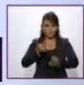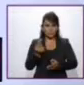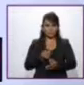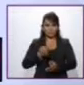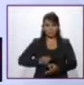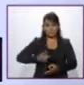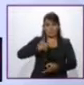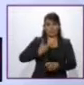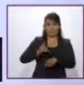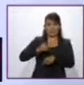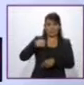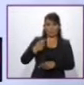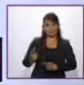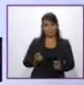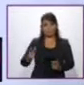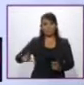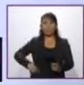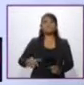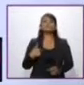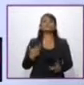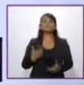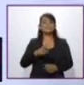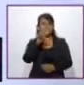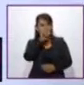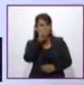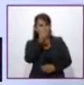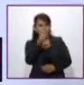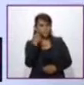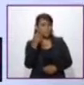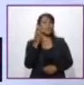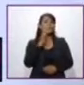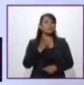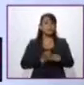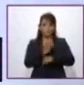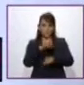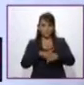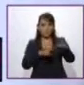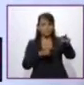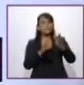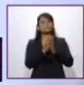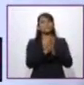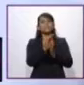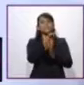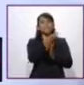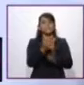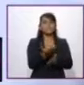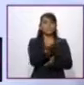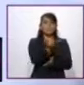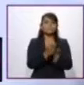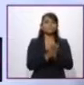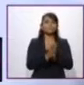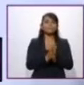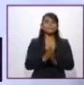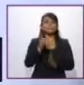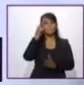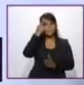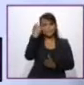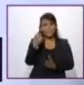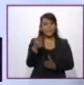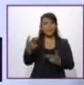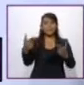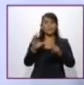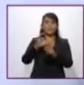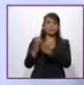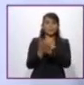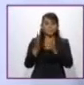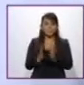de gobierno, lo que pienso hacer es hacer un exhorto al Congreso local para que se active la comisión de participación que funciona